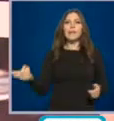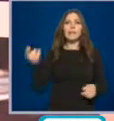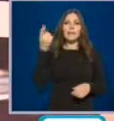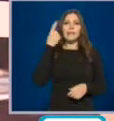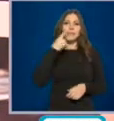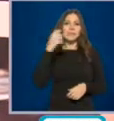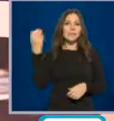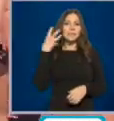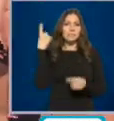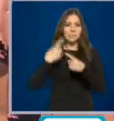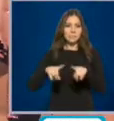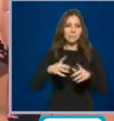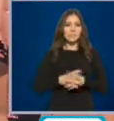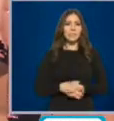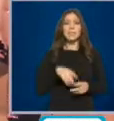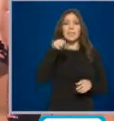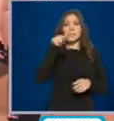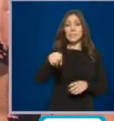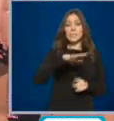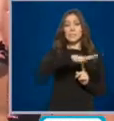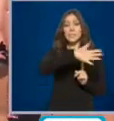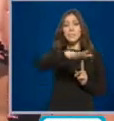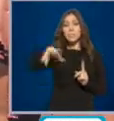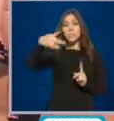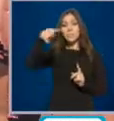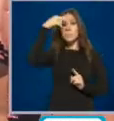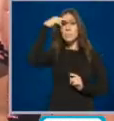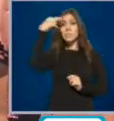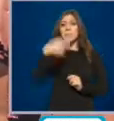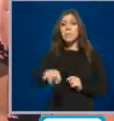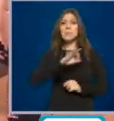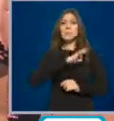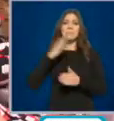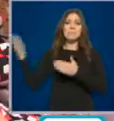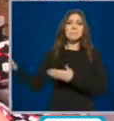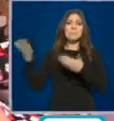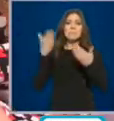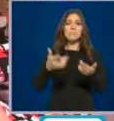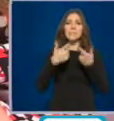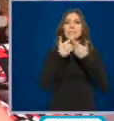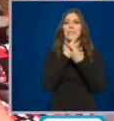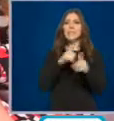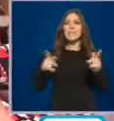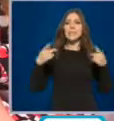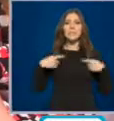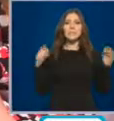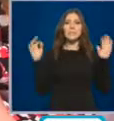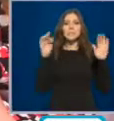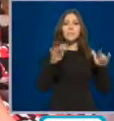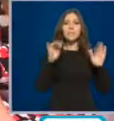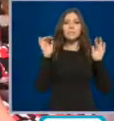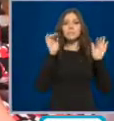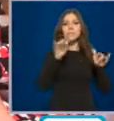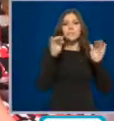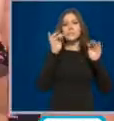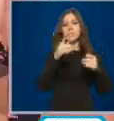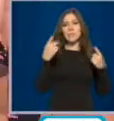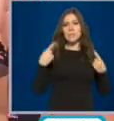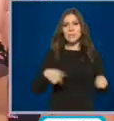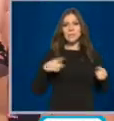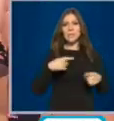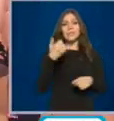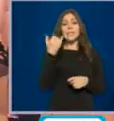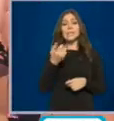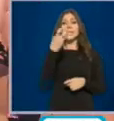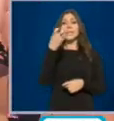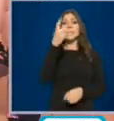que entra a la diversidad perfecta y que recibe Exactamente. Es realmente conocida en todo el mundo por eso. Y no solo, obtuvo el primer